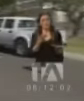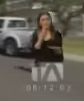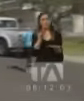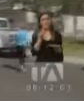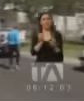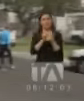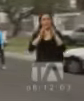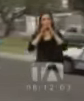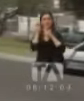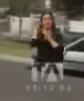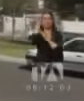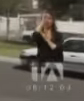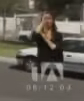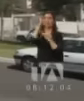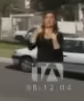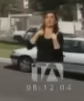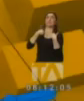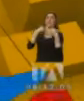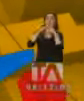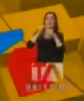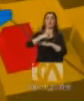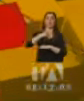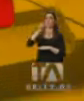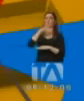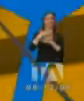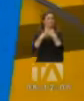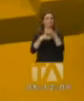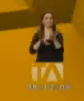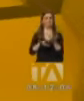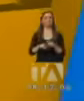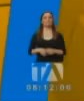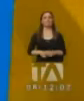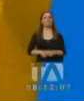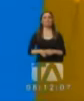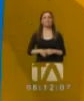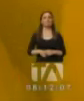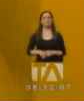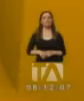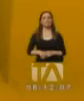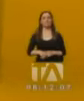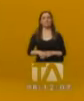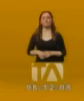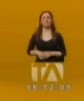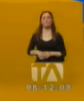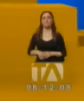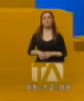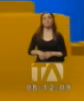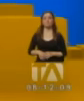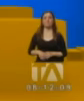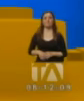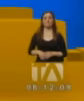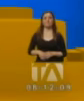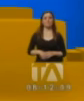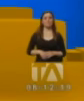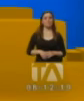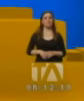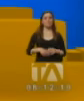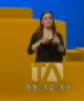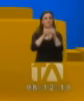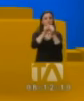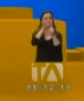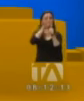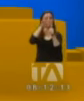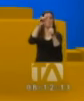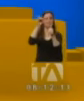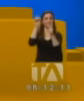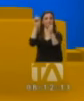encima una de estas cabinas. Y además que por esta línea, por este sector, son cerca de 300